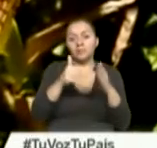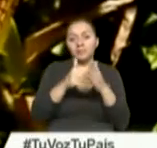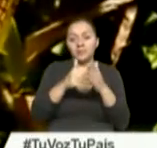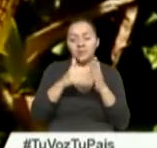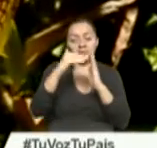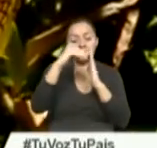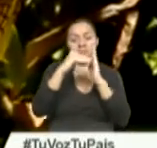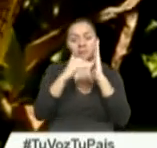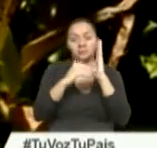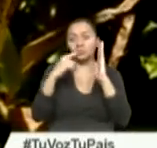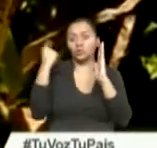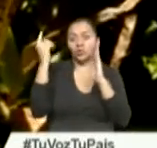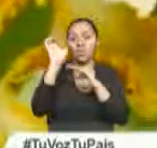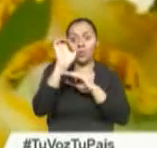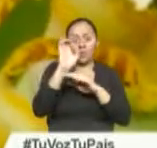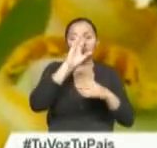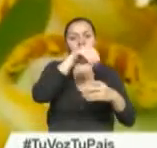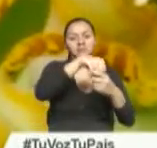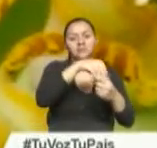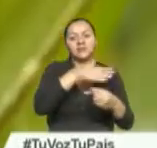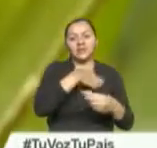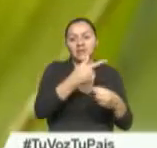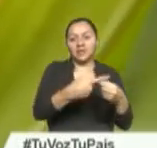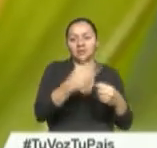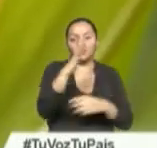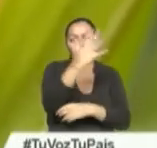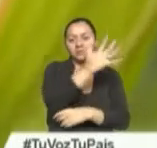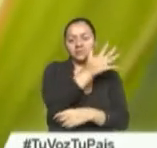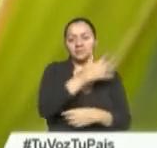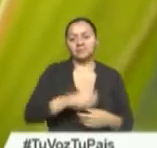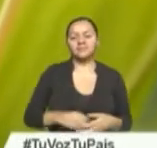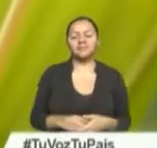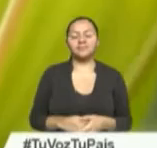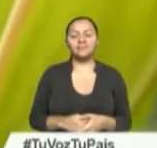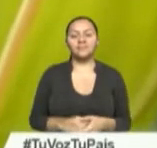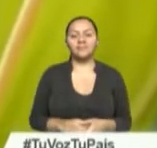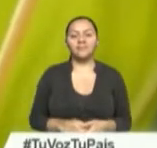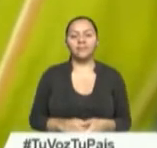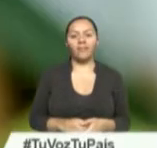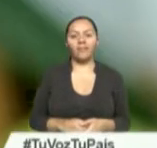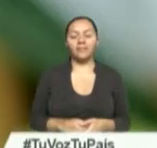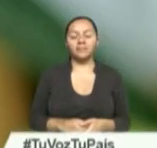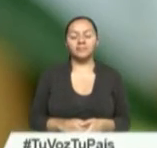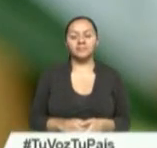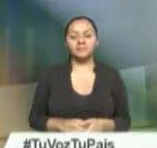en todo el país están en el bosque nublado. Carolina Díaz, Noticiero Ciudadano.